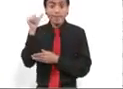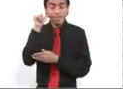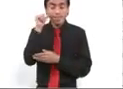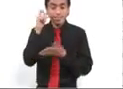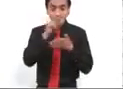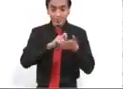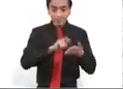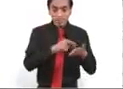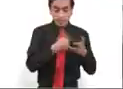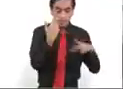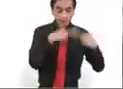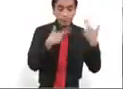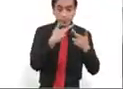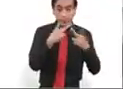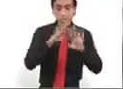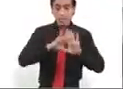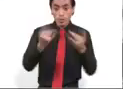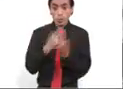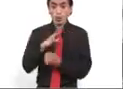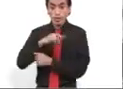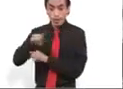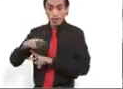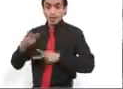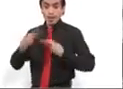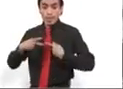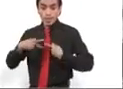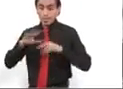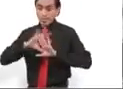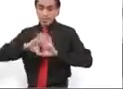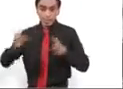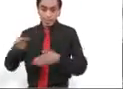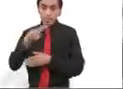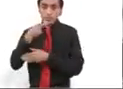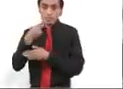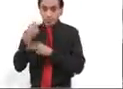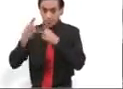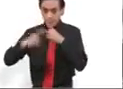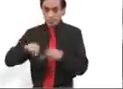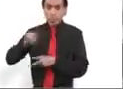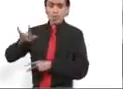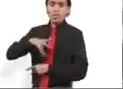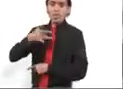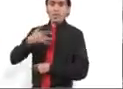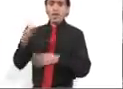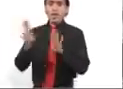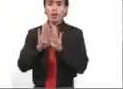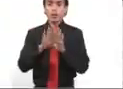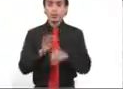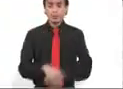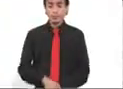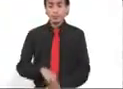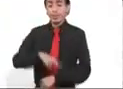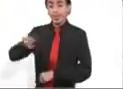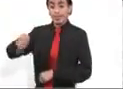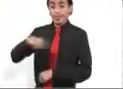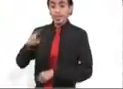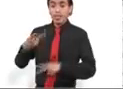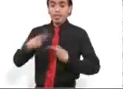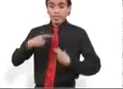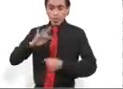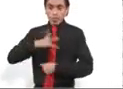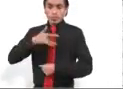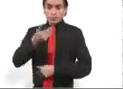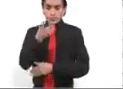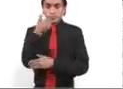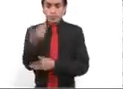Los operadores ya en funcionamiento, ¿qué es lo que les han comentado ustedes? ¿Cómo se han sentido en este caso? Bueno, ellos se han sentido pues, bastante